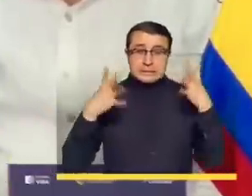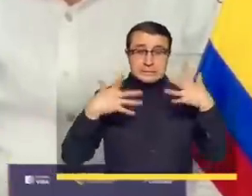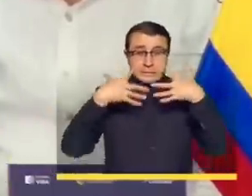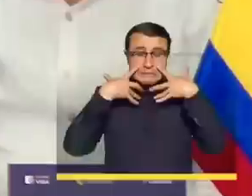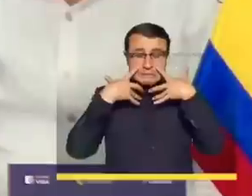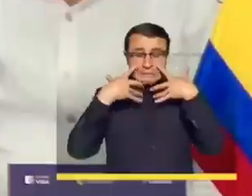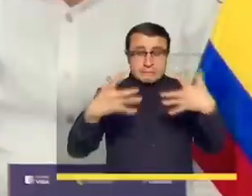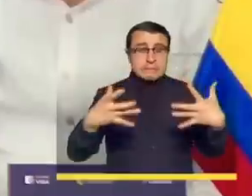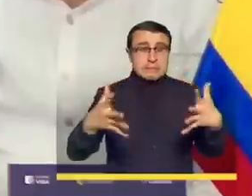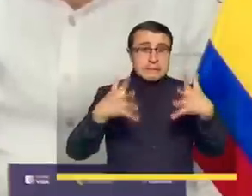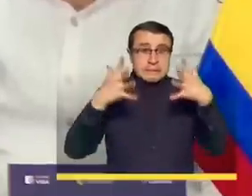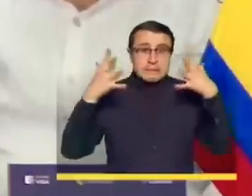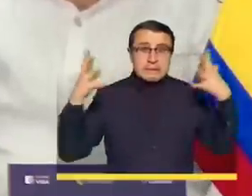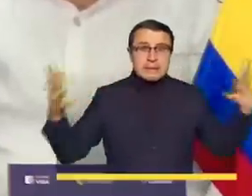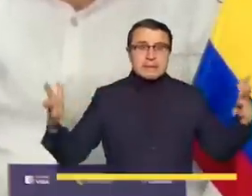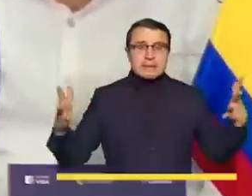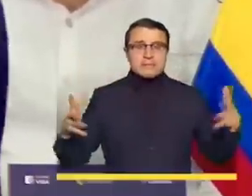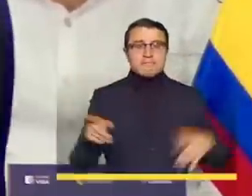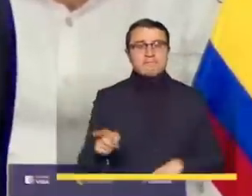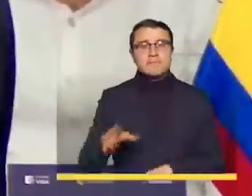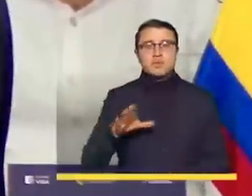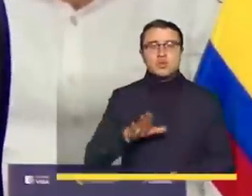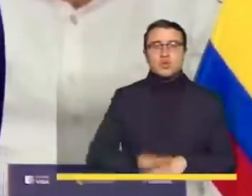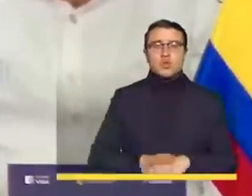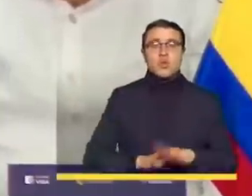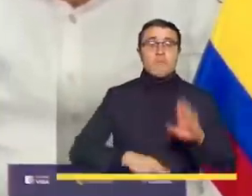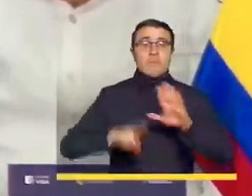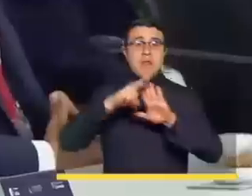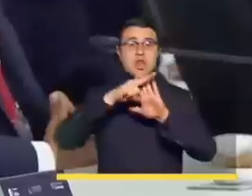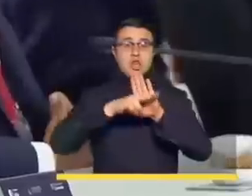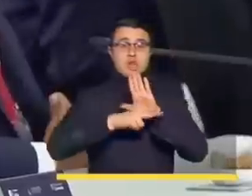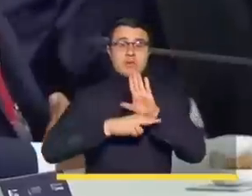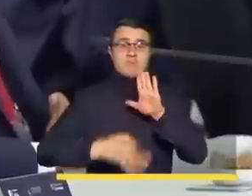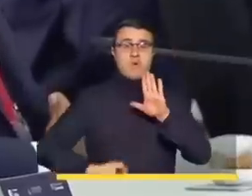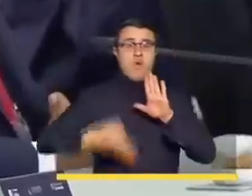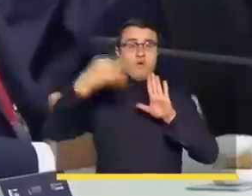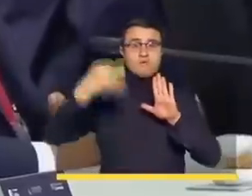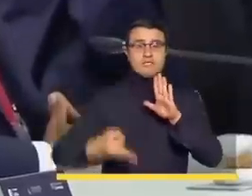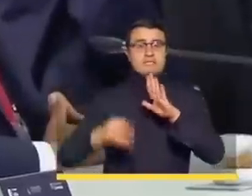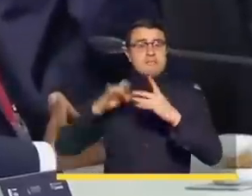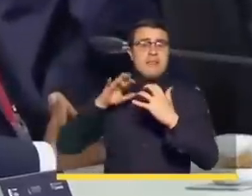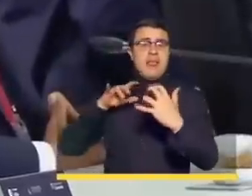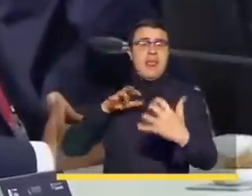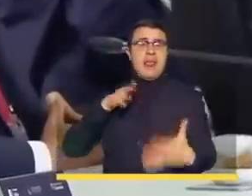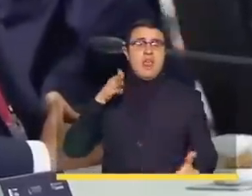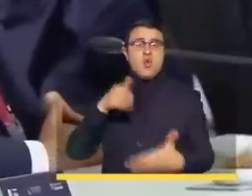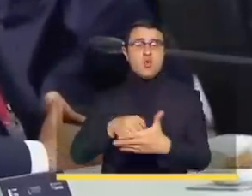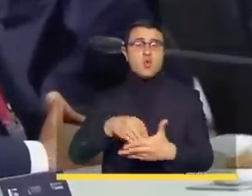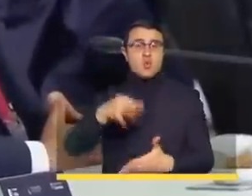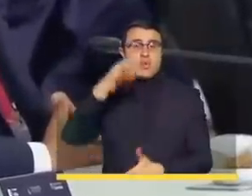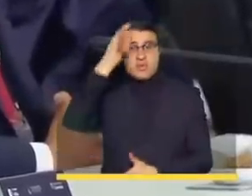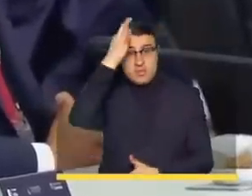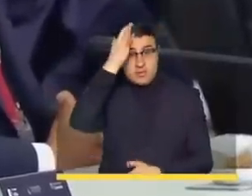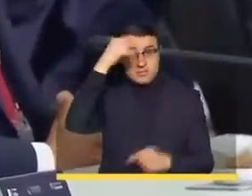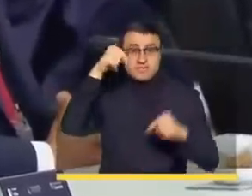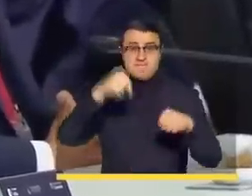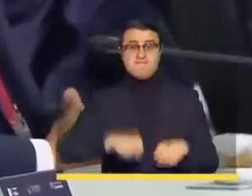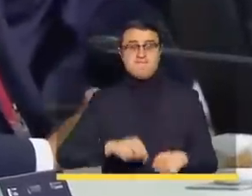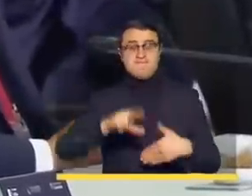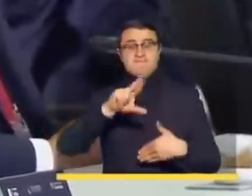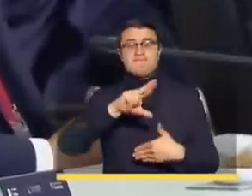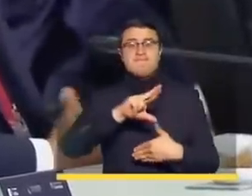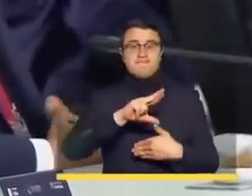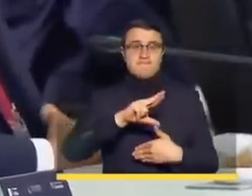Porque eso es lo que ha provocado la política oficial de guerra contra las drogas en nuestra América